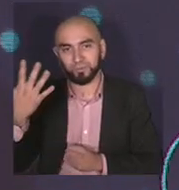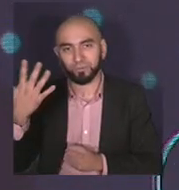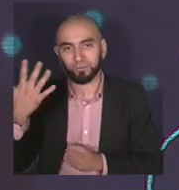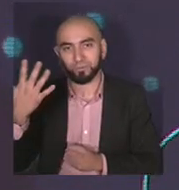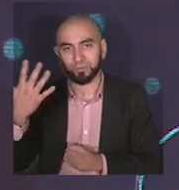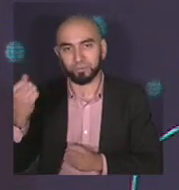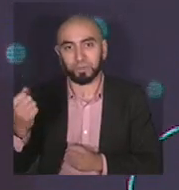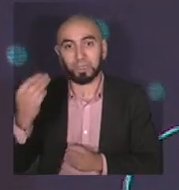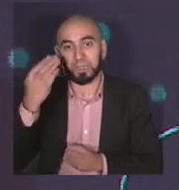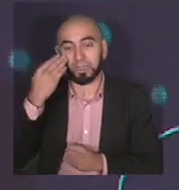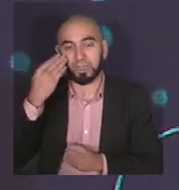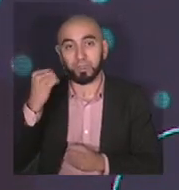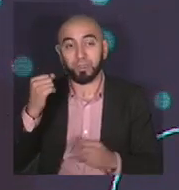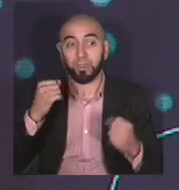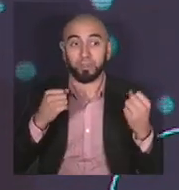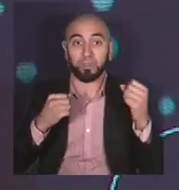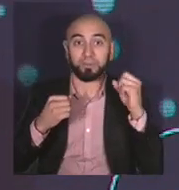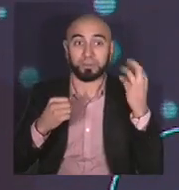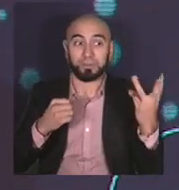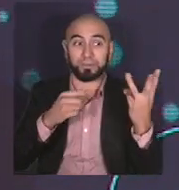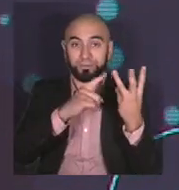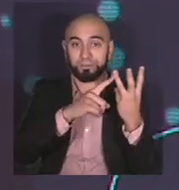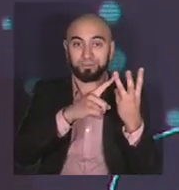5,5. Casi 2 veces más.